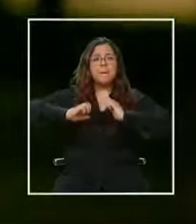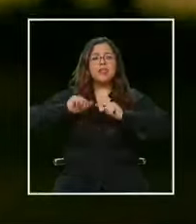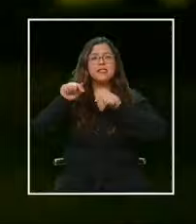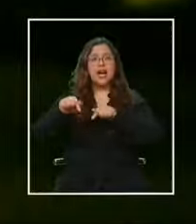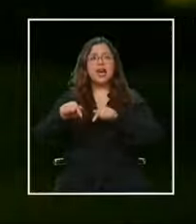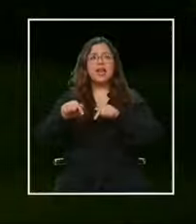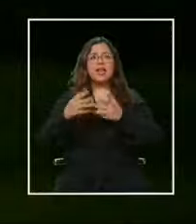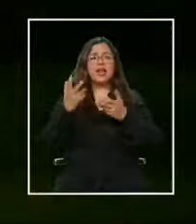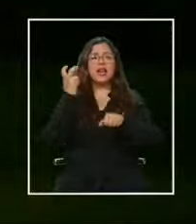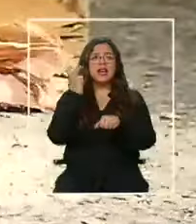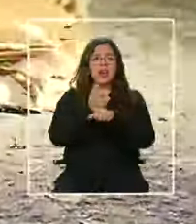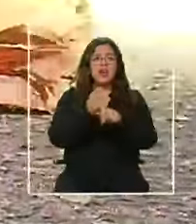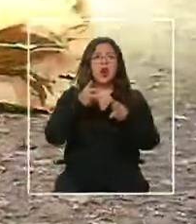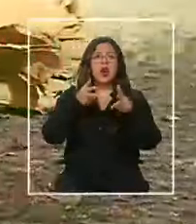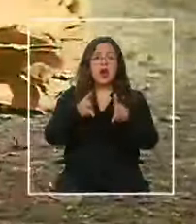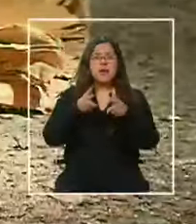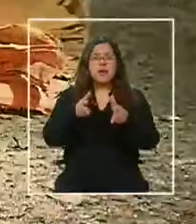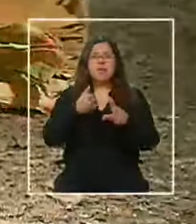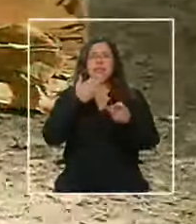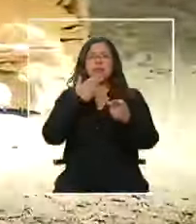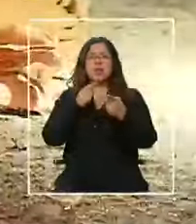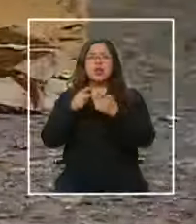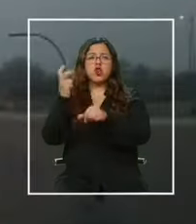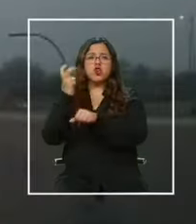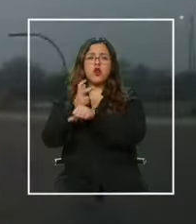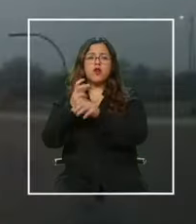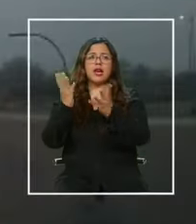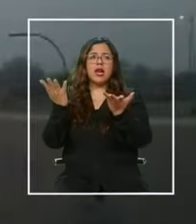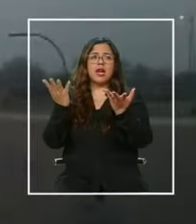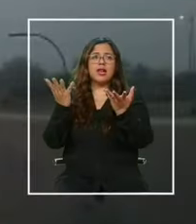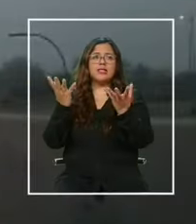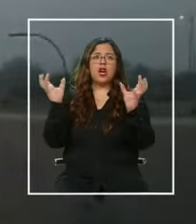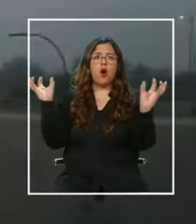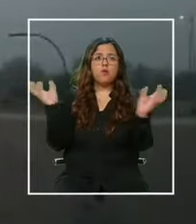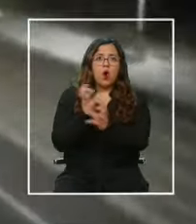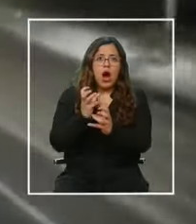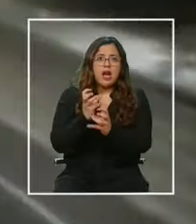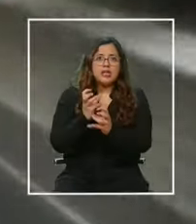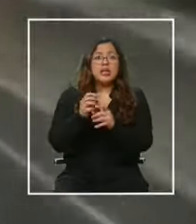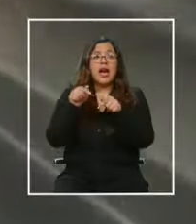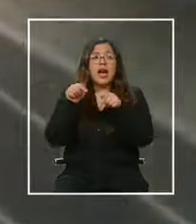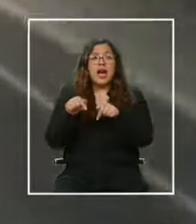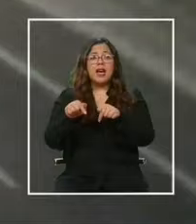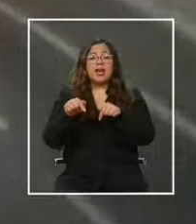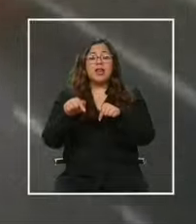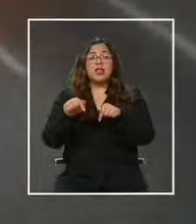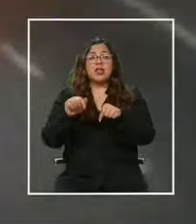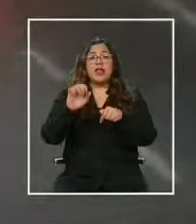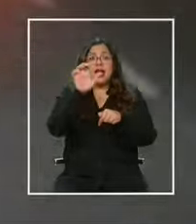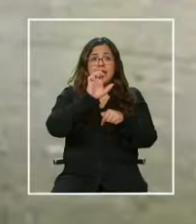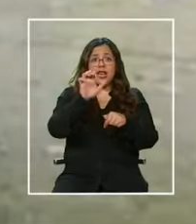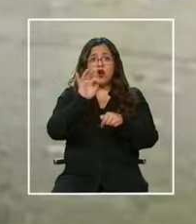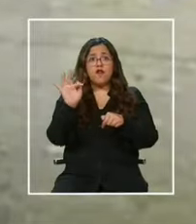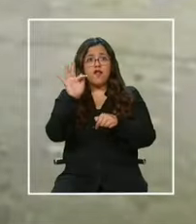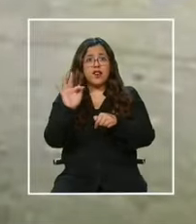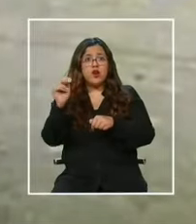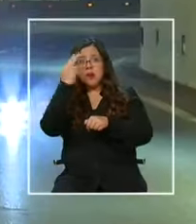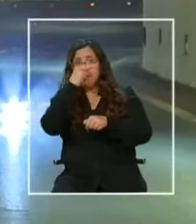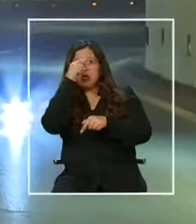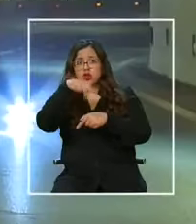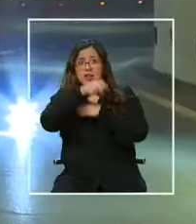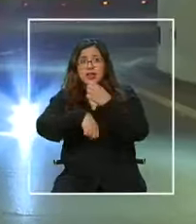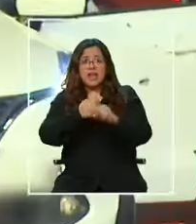la lista el robo con intimidación y el robo con violencia. Si bien en este primer trimestre estos delitos bajaron